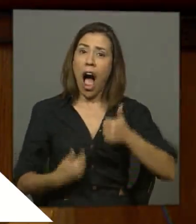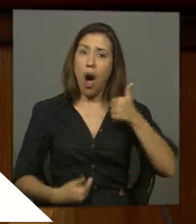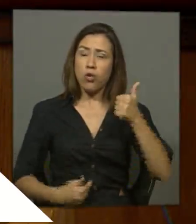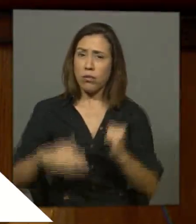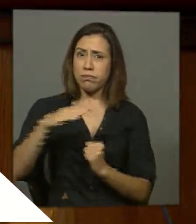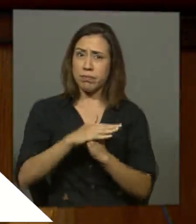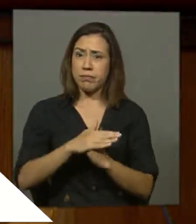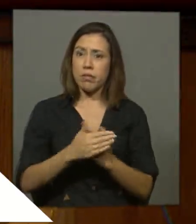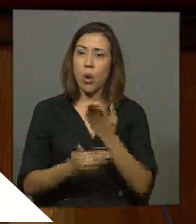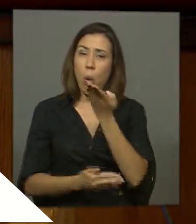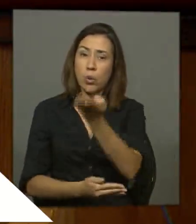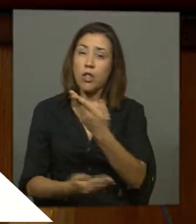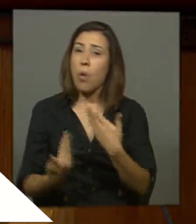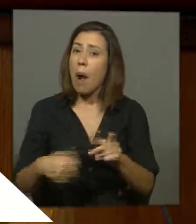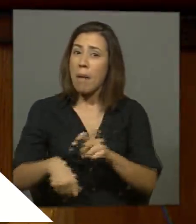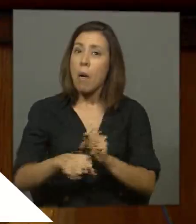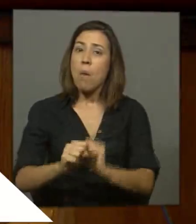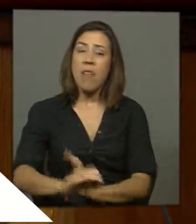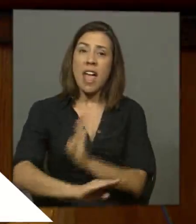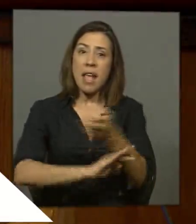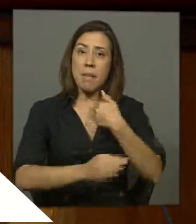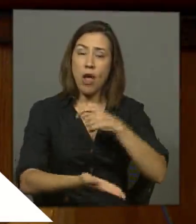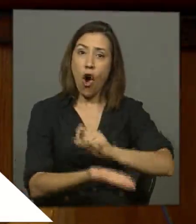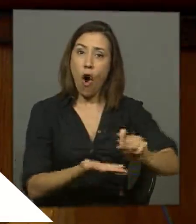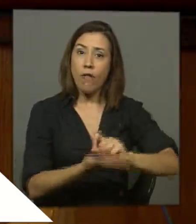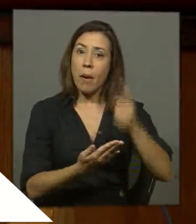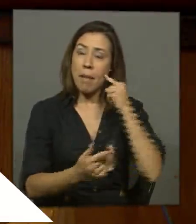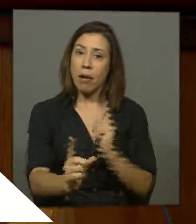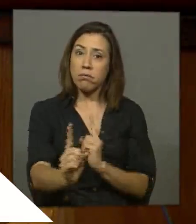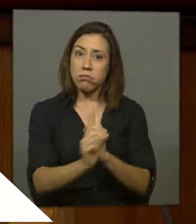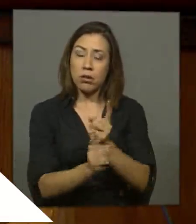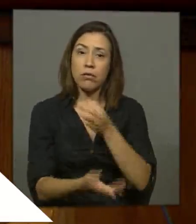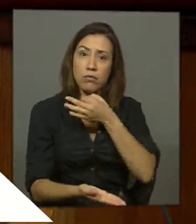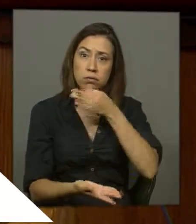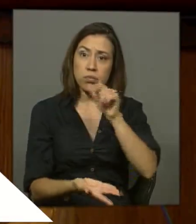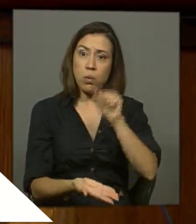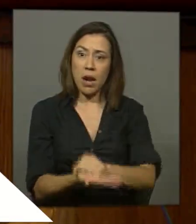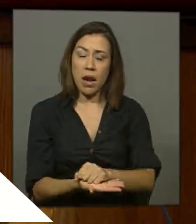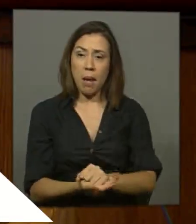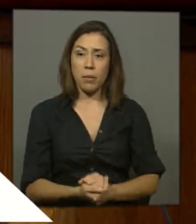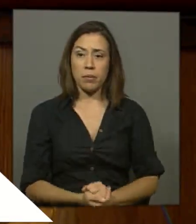respectiva y usted en Cualquier minuto puede ir a mi oficina para recibir su